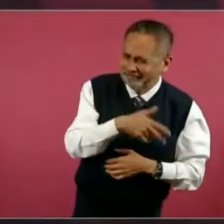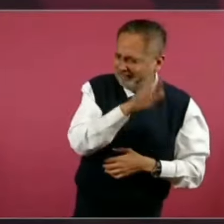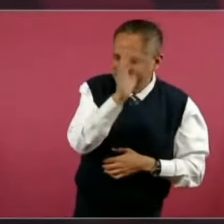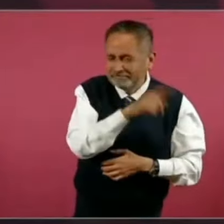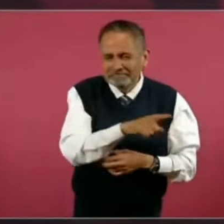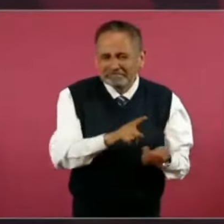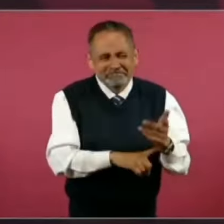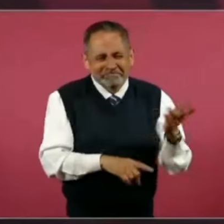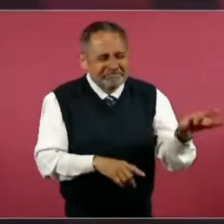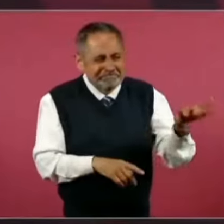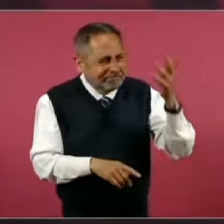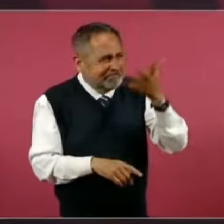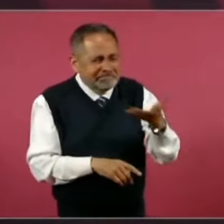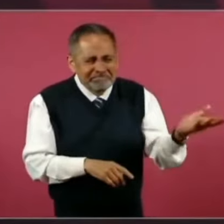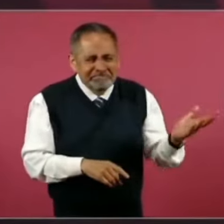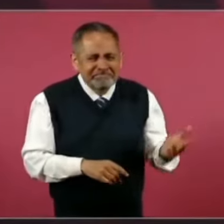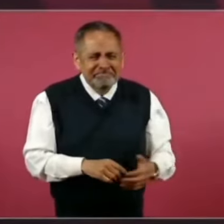el